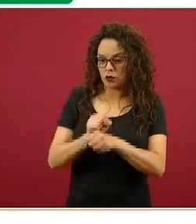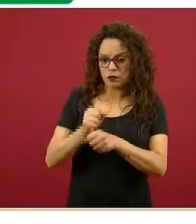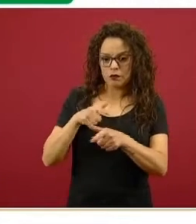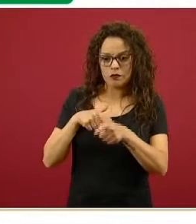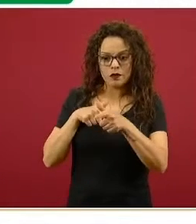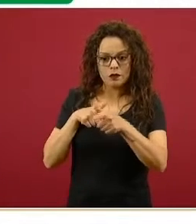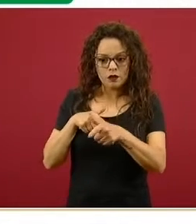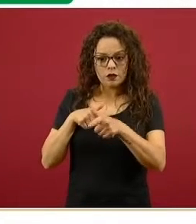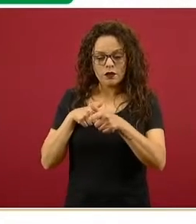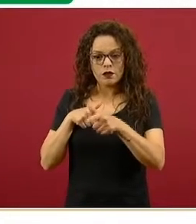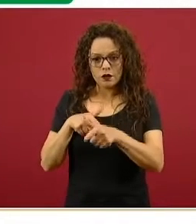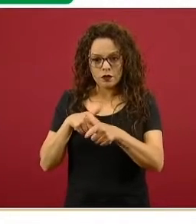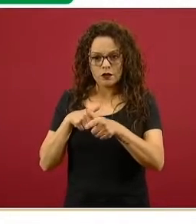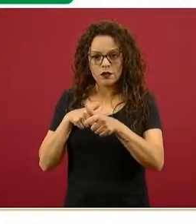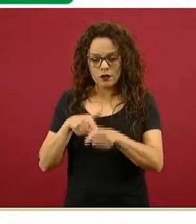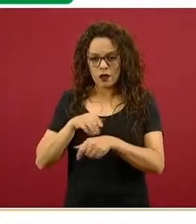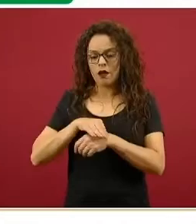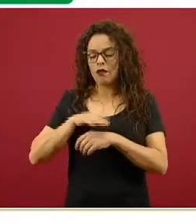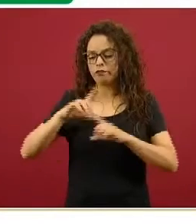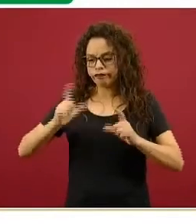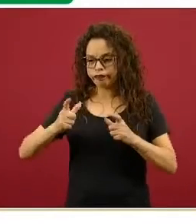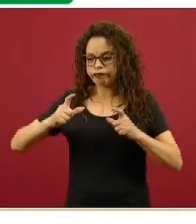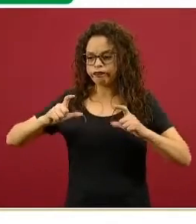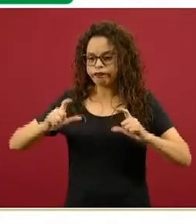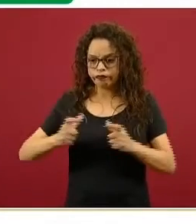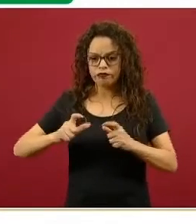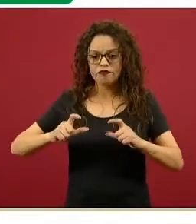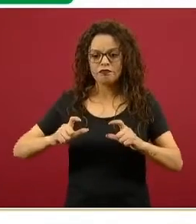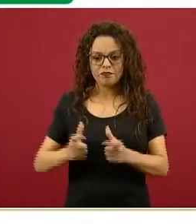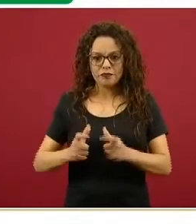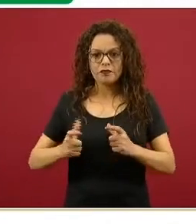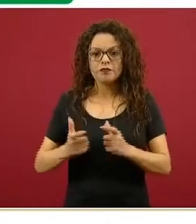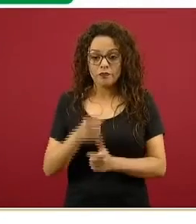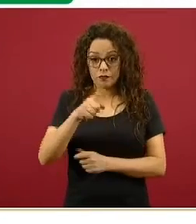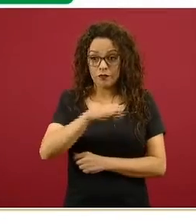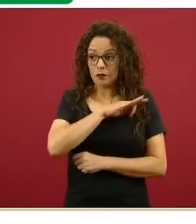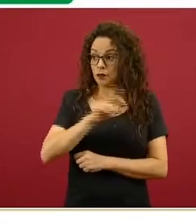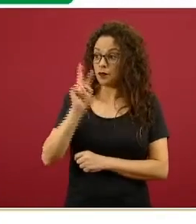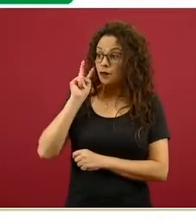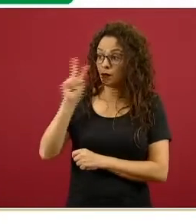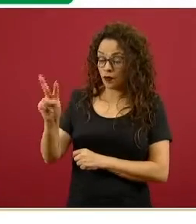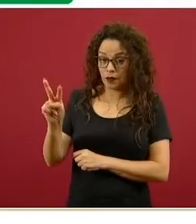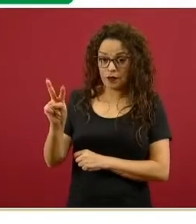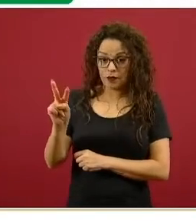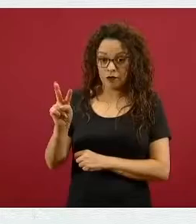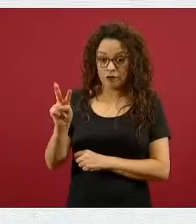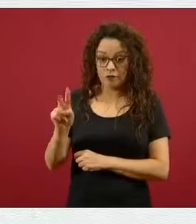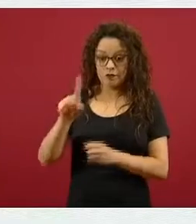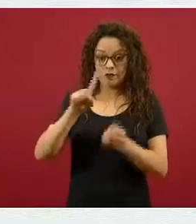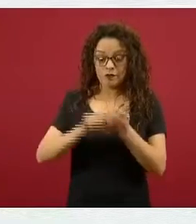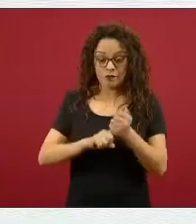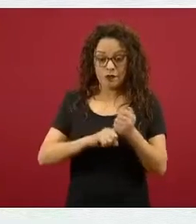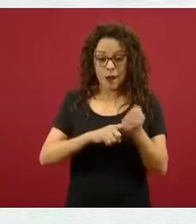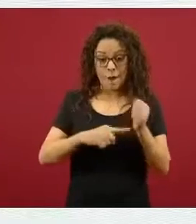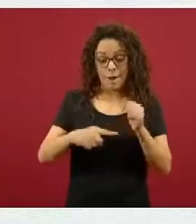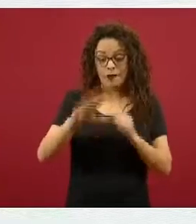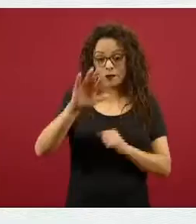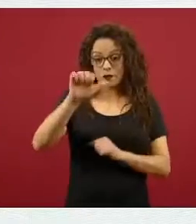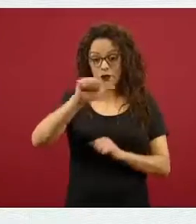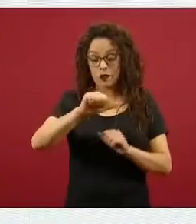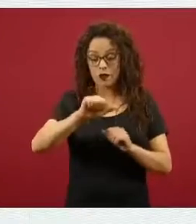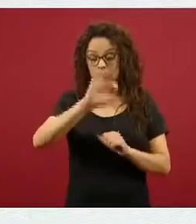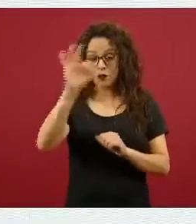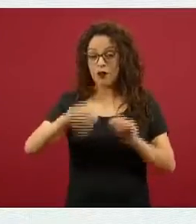ha permanecido en descenso. Y es más, aquí les quiero hacer notar, además de este menos 56% que ha presentado